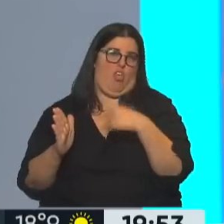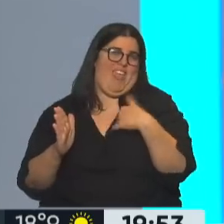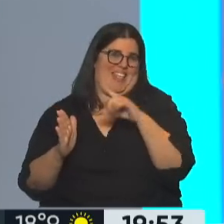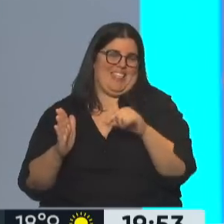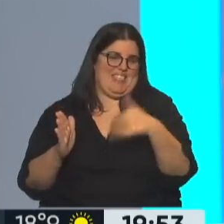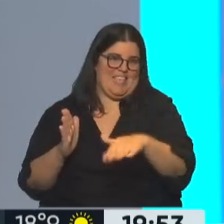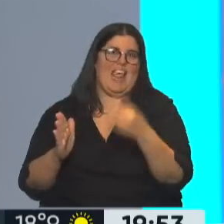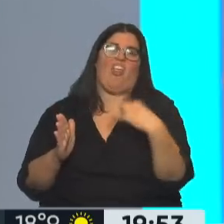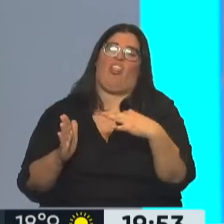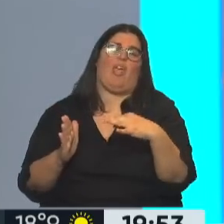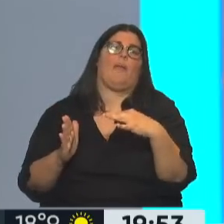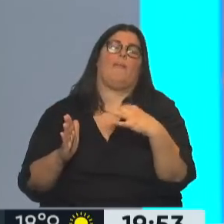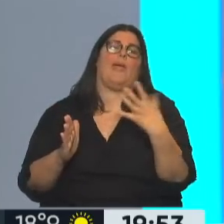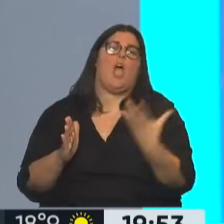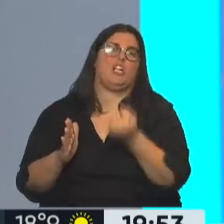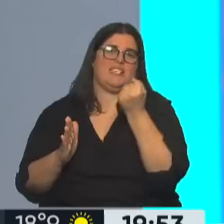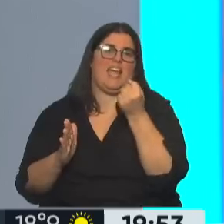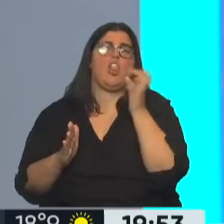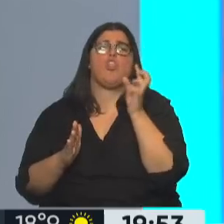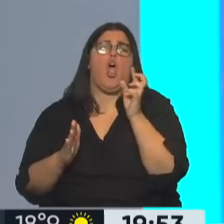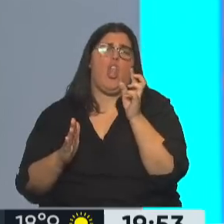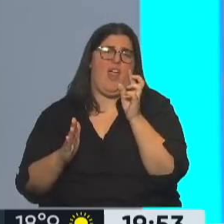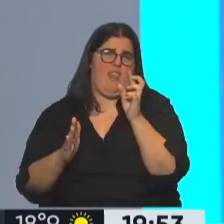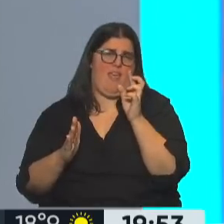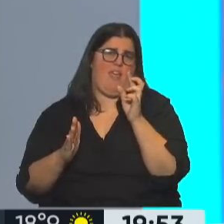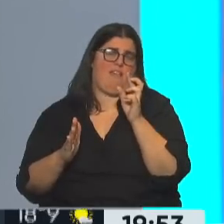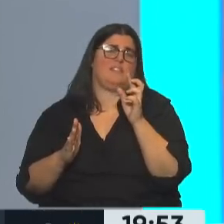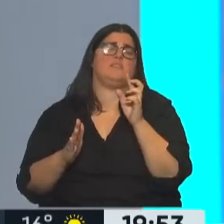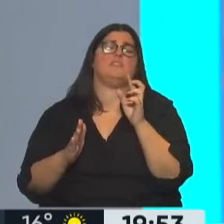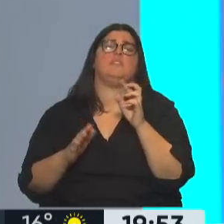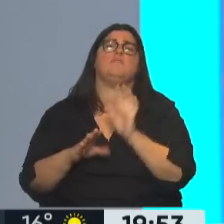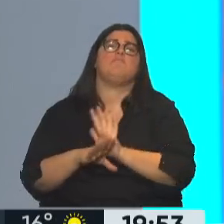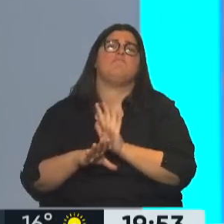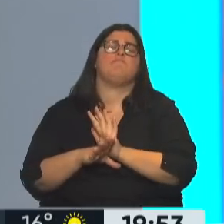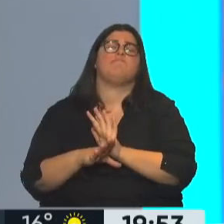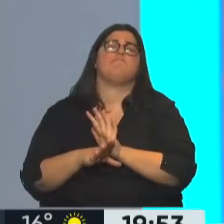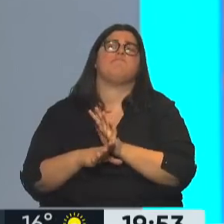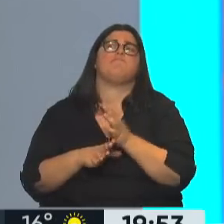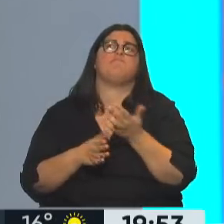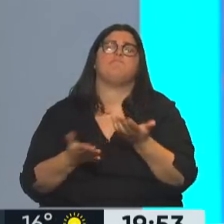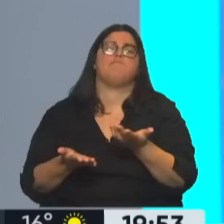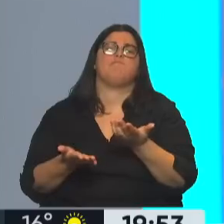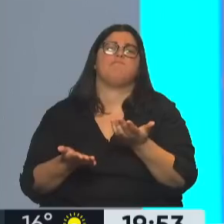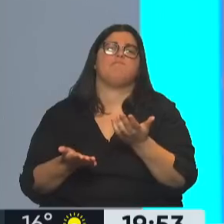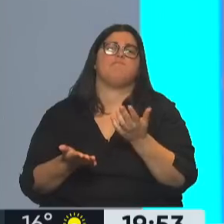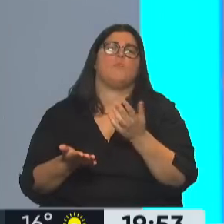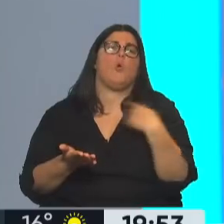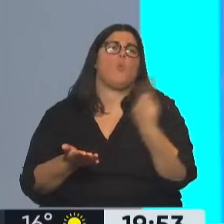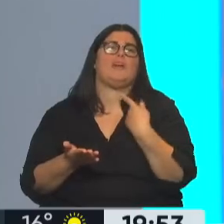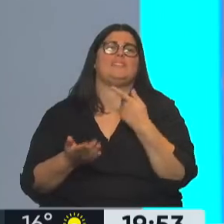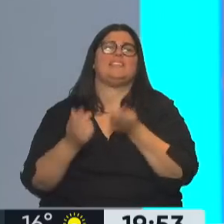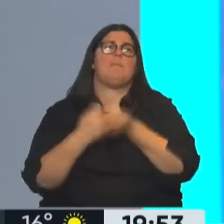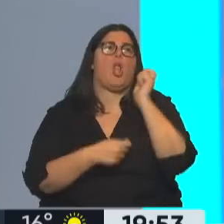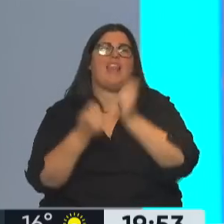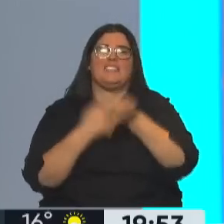o lograr dólares genuinos en la medida de lo posible, es decir, esto es básicamente mejorar nuestras